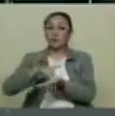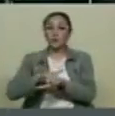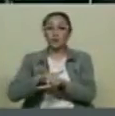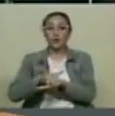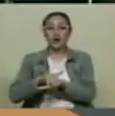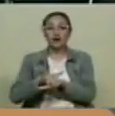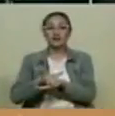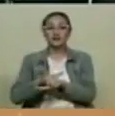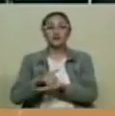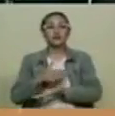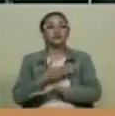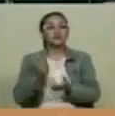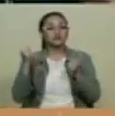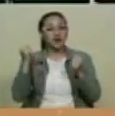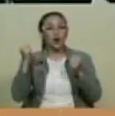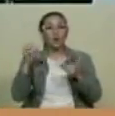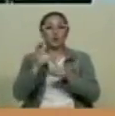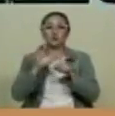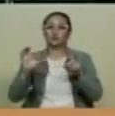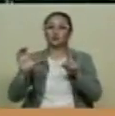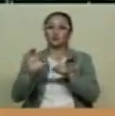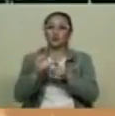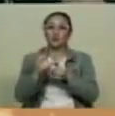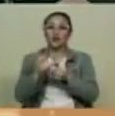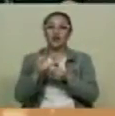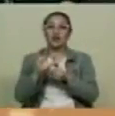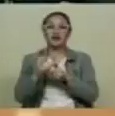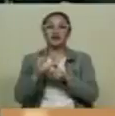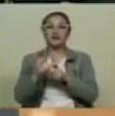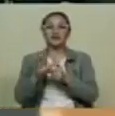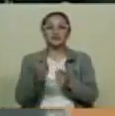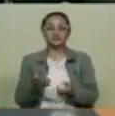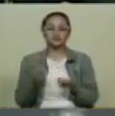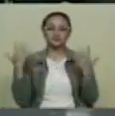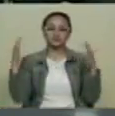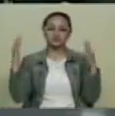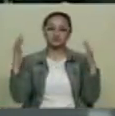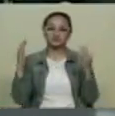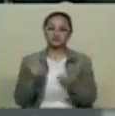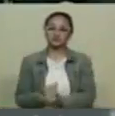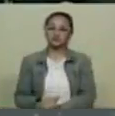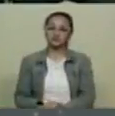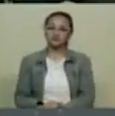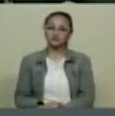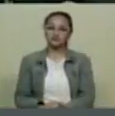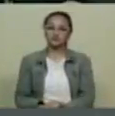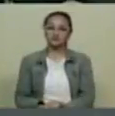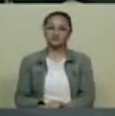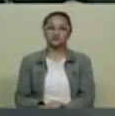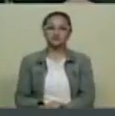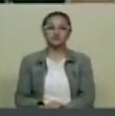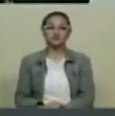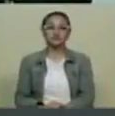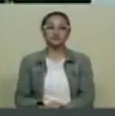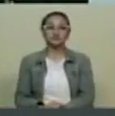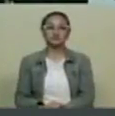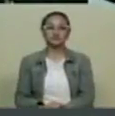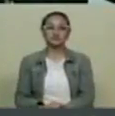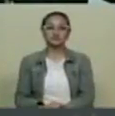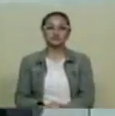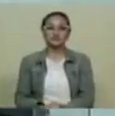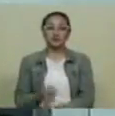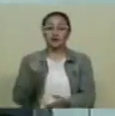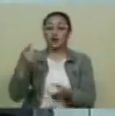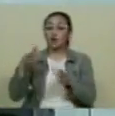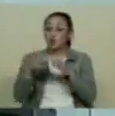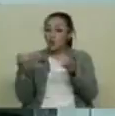una gigantesca manifestación cultural, con nuestros patrimonios, con los diablos danzantes del Corpus Christi, con la parranda